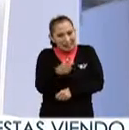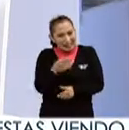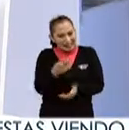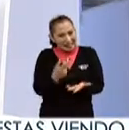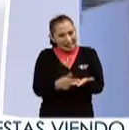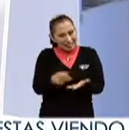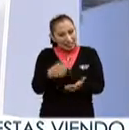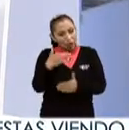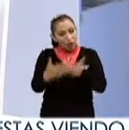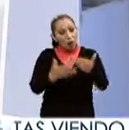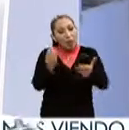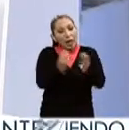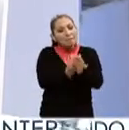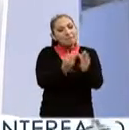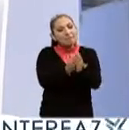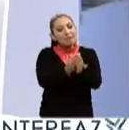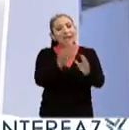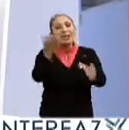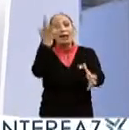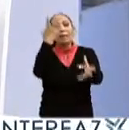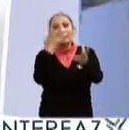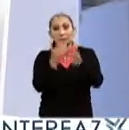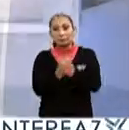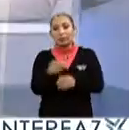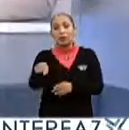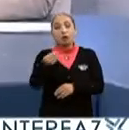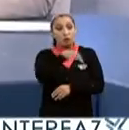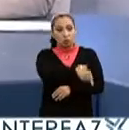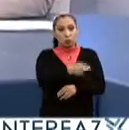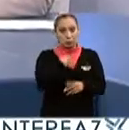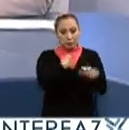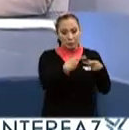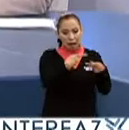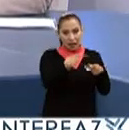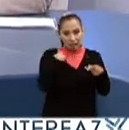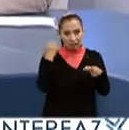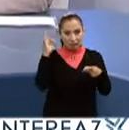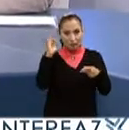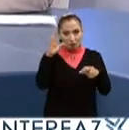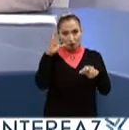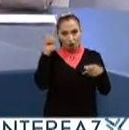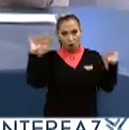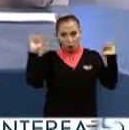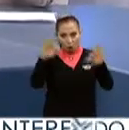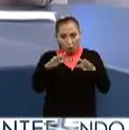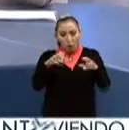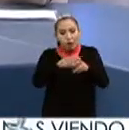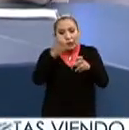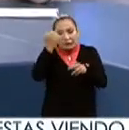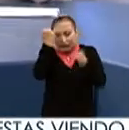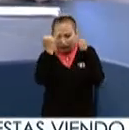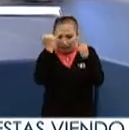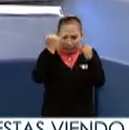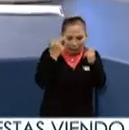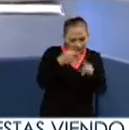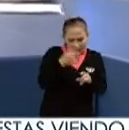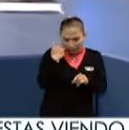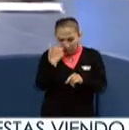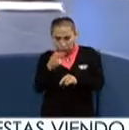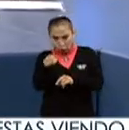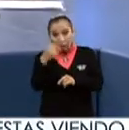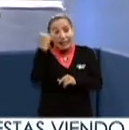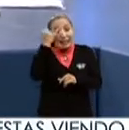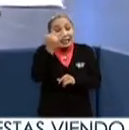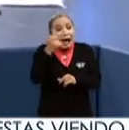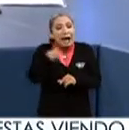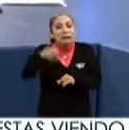dentro del proceso de enseñanza, ¿no? Cuando organizan un foro de estas condiciones, con esta filosofía, porque me decías,